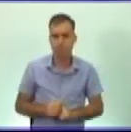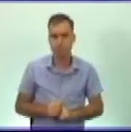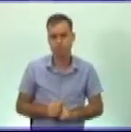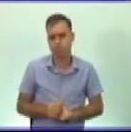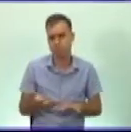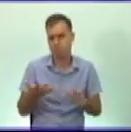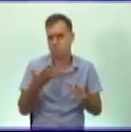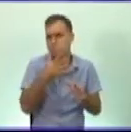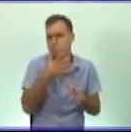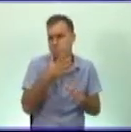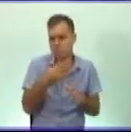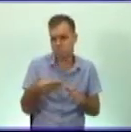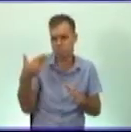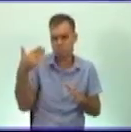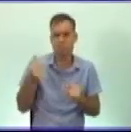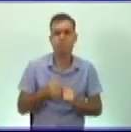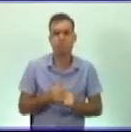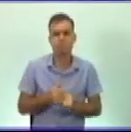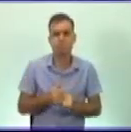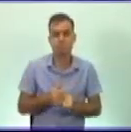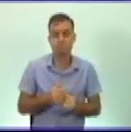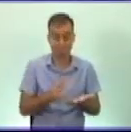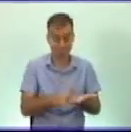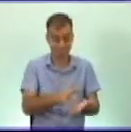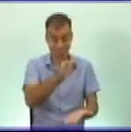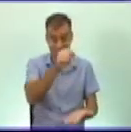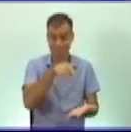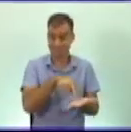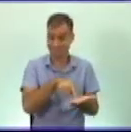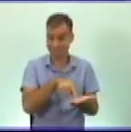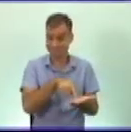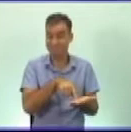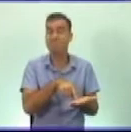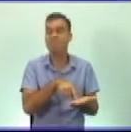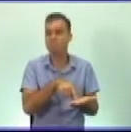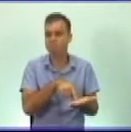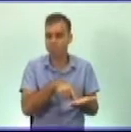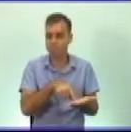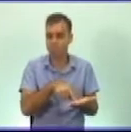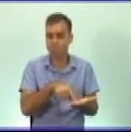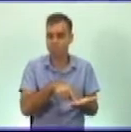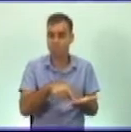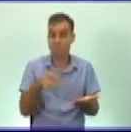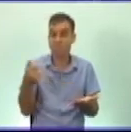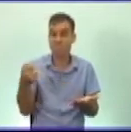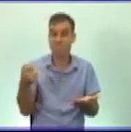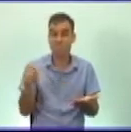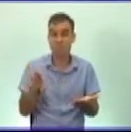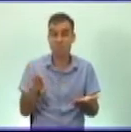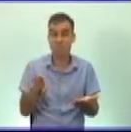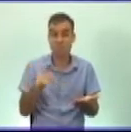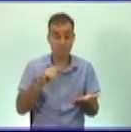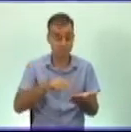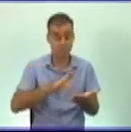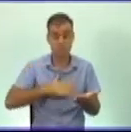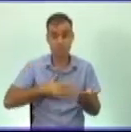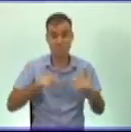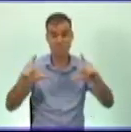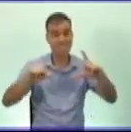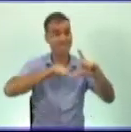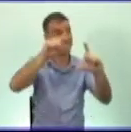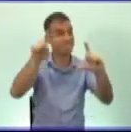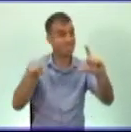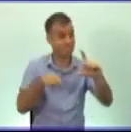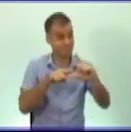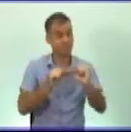¿verdad? Solo que en el cono, fíjense que el área de la base es un círculo, por tanto, la vamos a